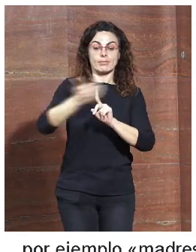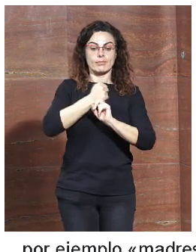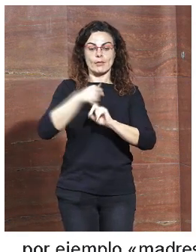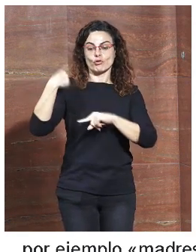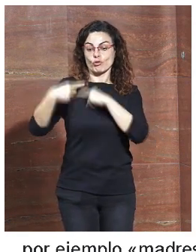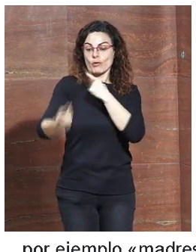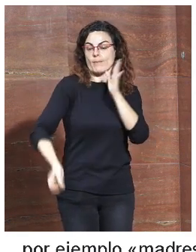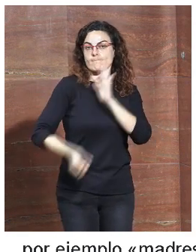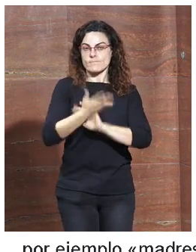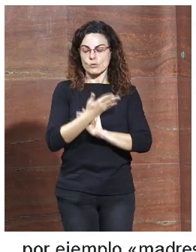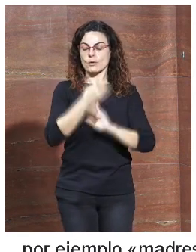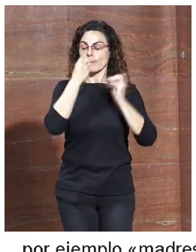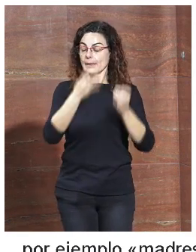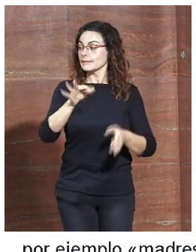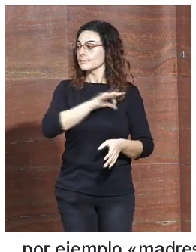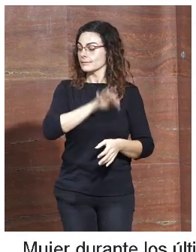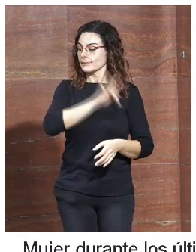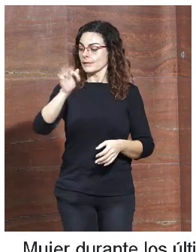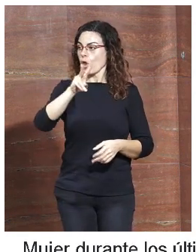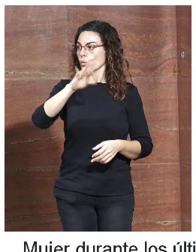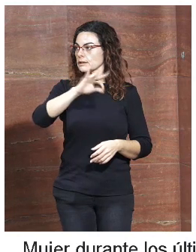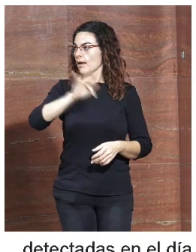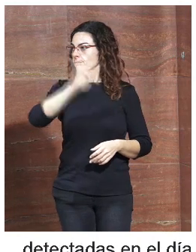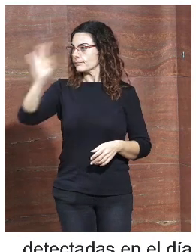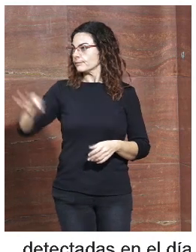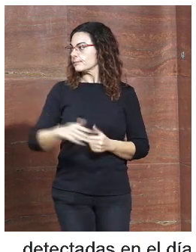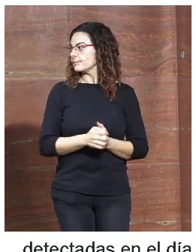día. Bien, doña Luisa, le cedo la palabra.